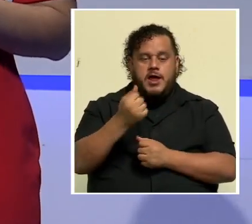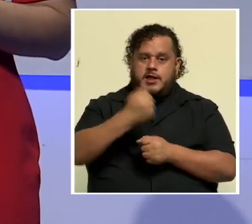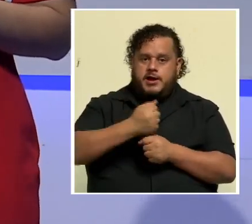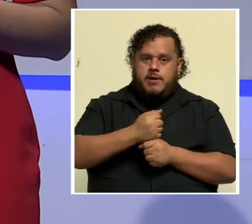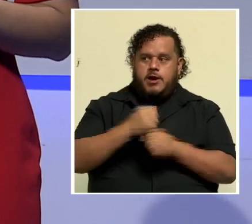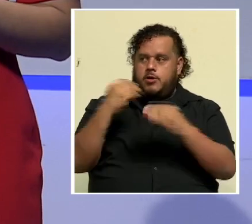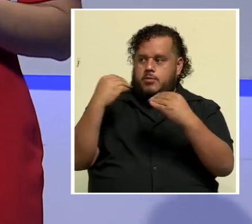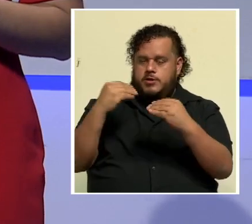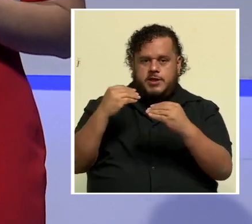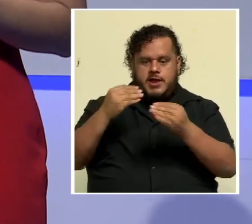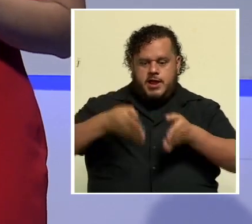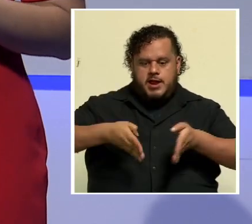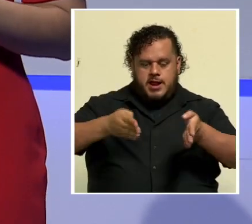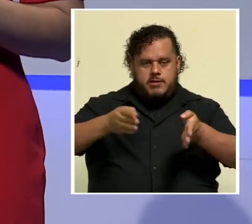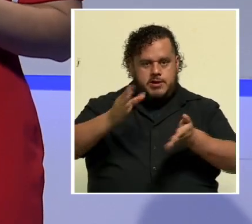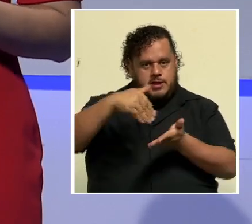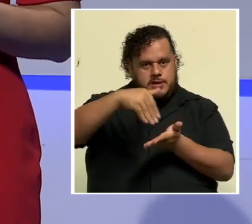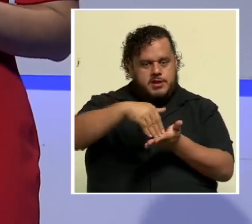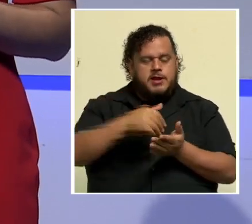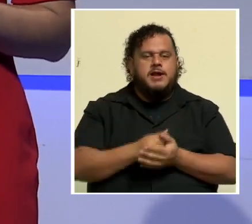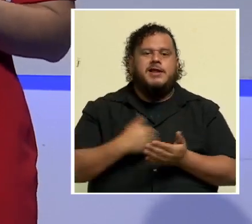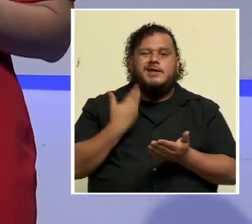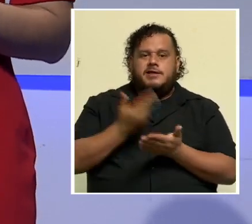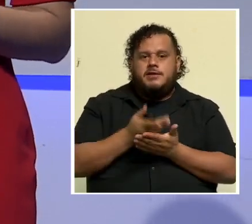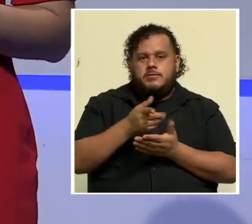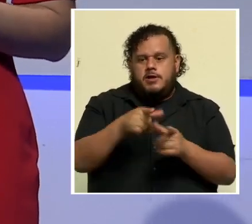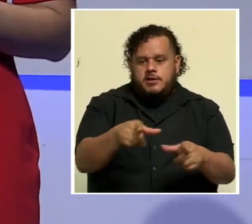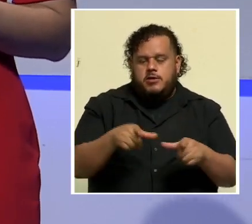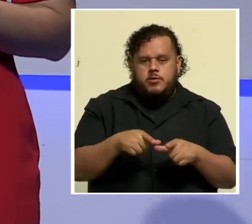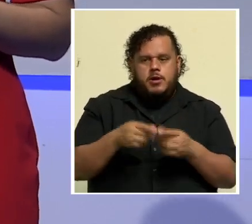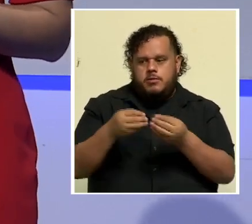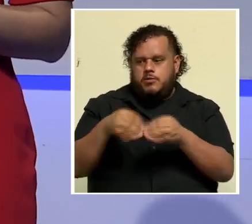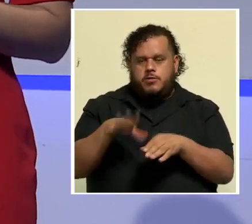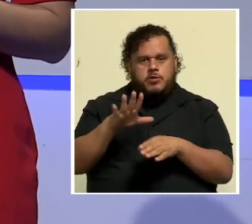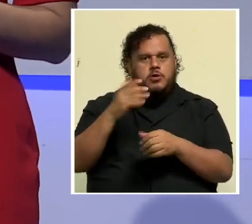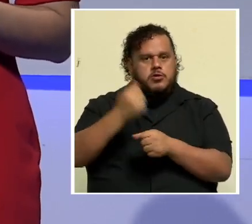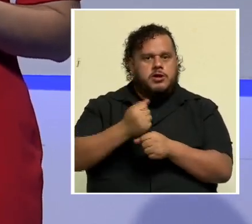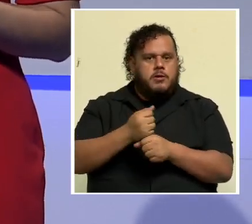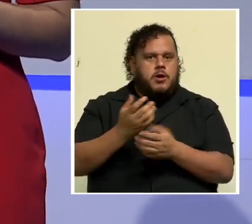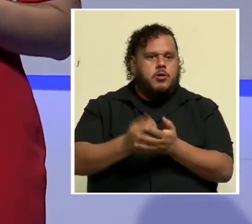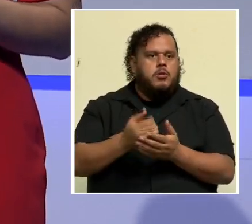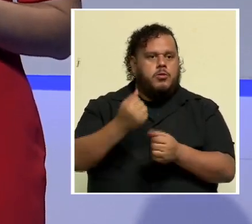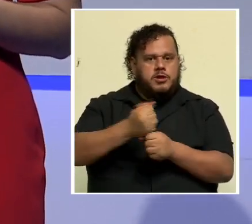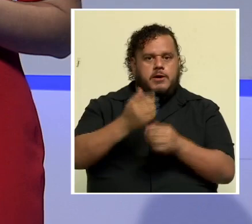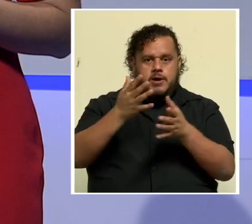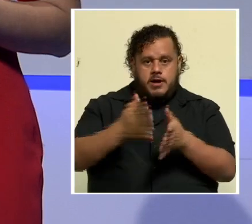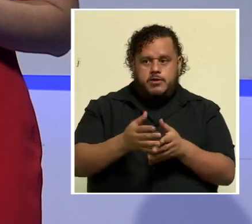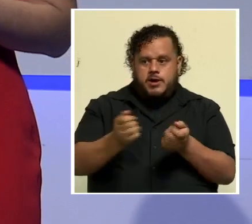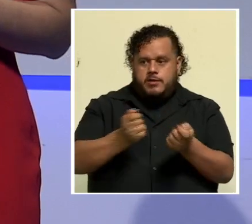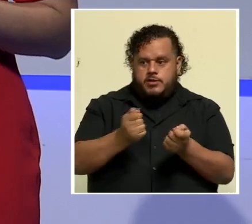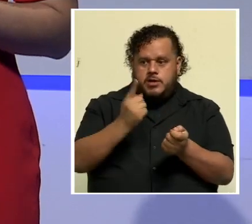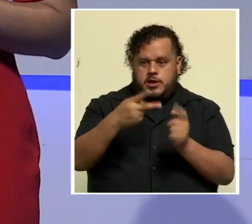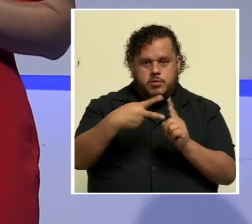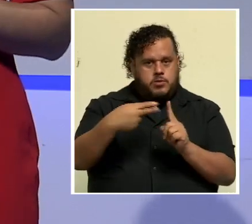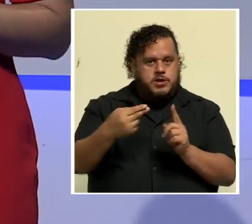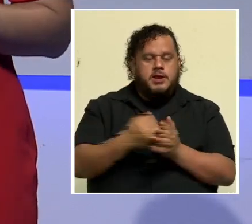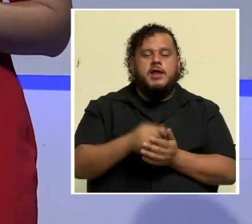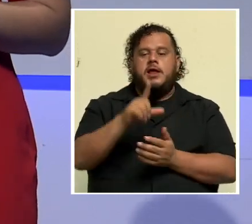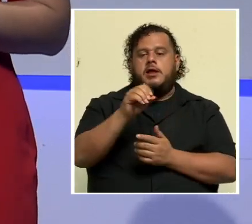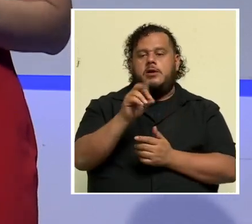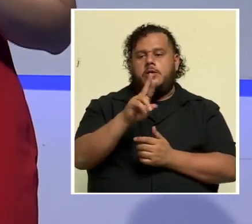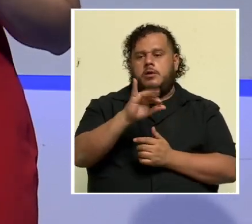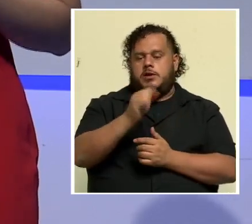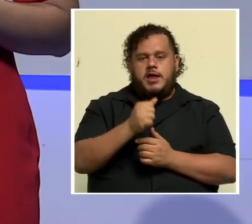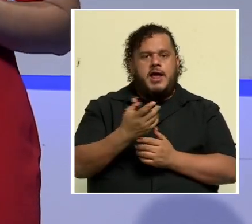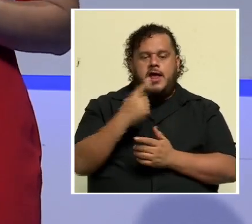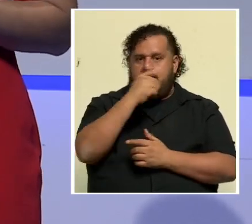vendedor en la Avenida Central. Llegó a este lugar cuando perdió su trabajo como empleado administrativo en un hotel. Y Loría es el